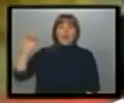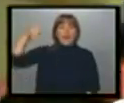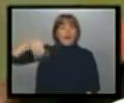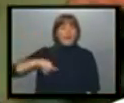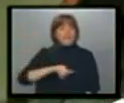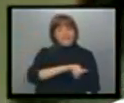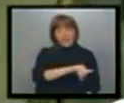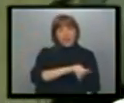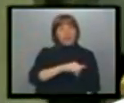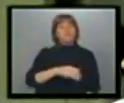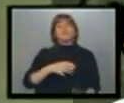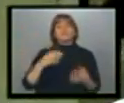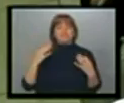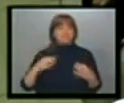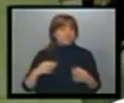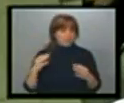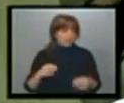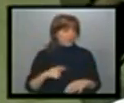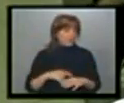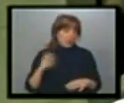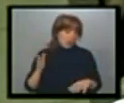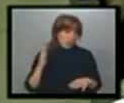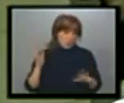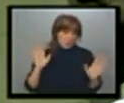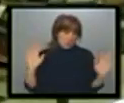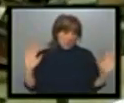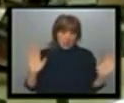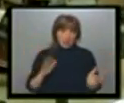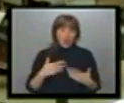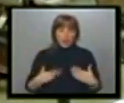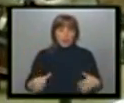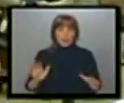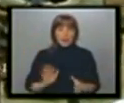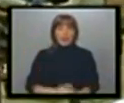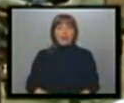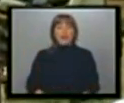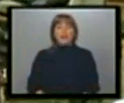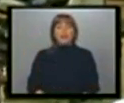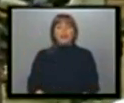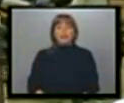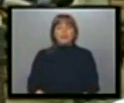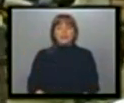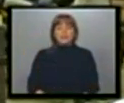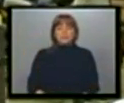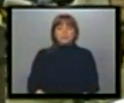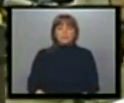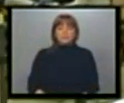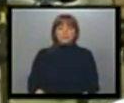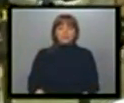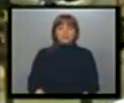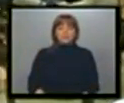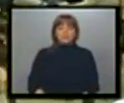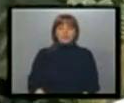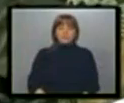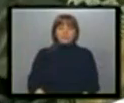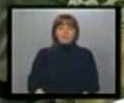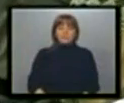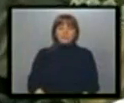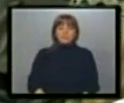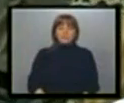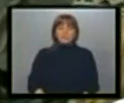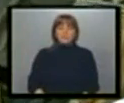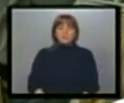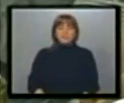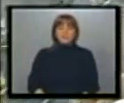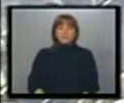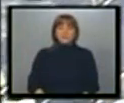Seguimos hablando de los aeropuertos. Funcionan con normalidad tanto Aeroparque como el Aeropuerto Internacional de Ezeiza.